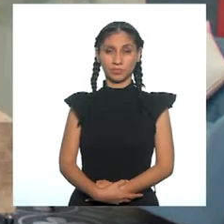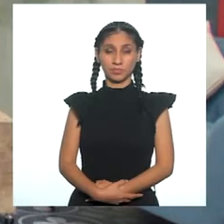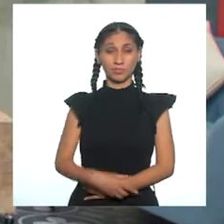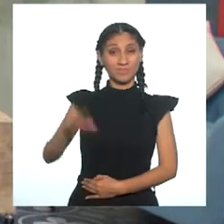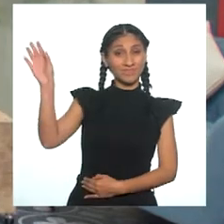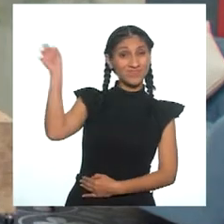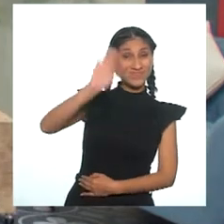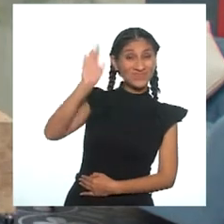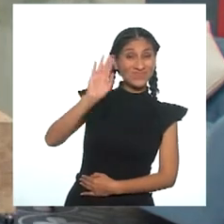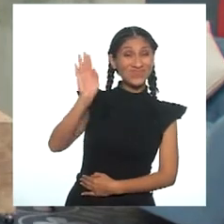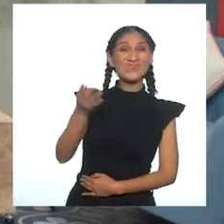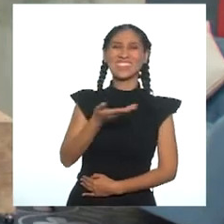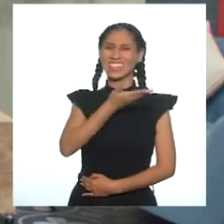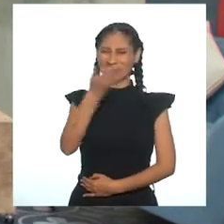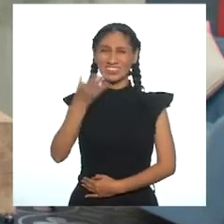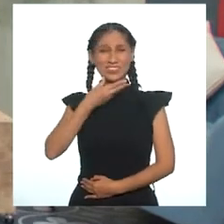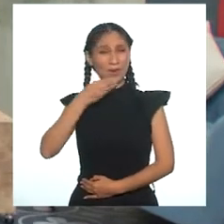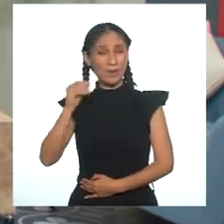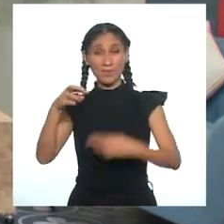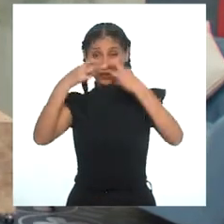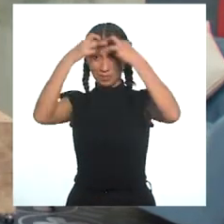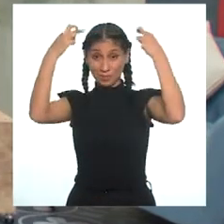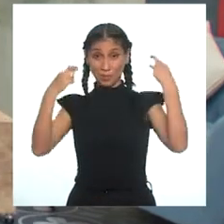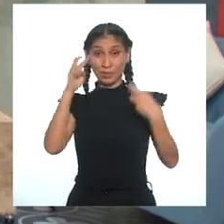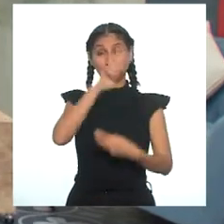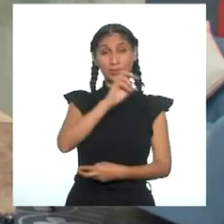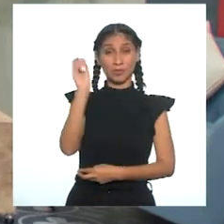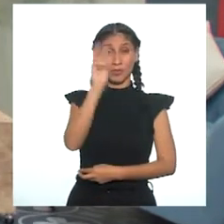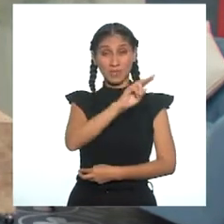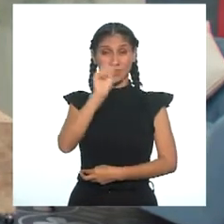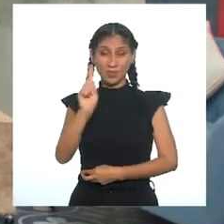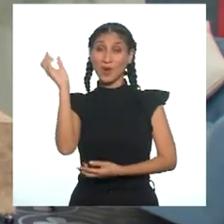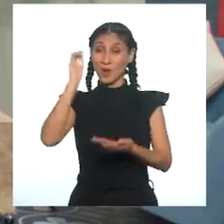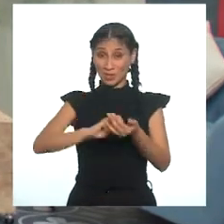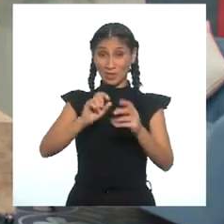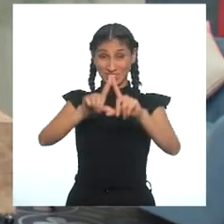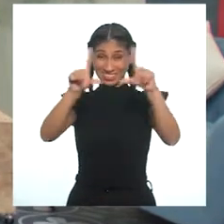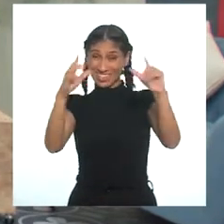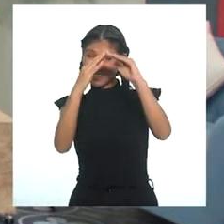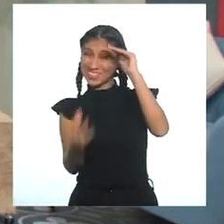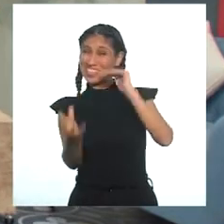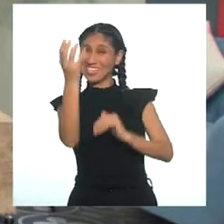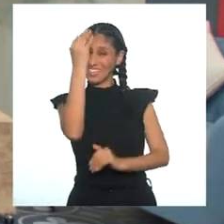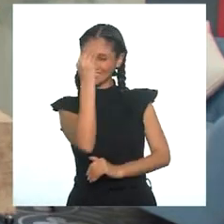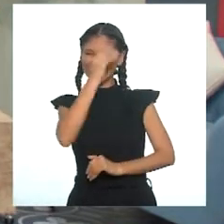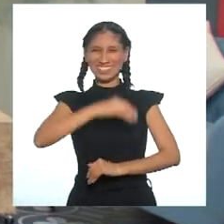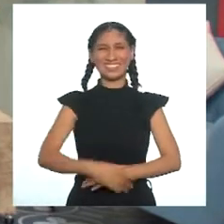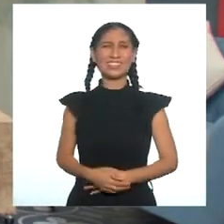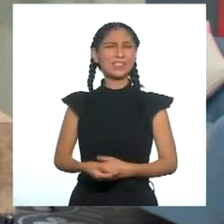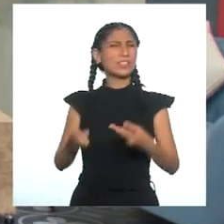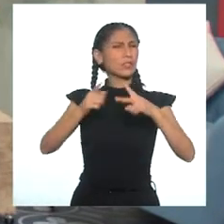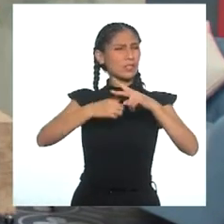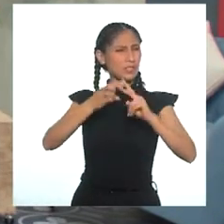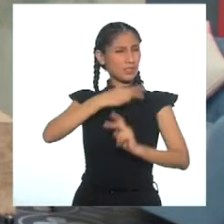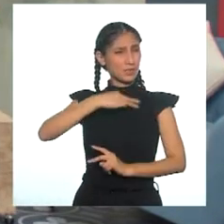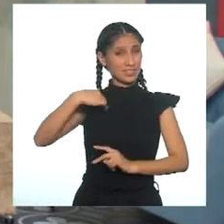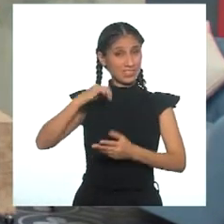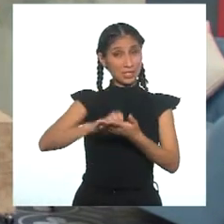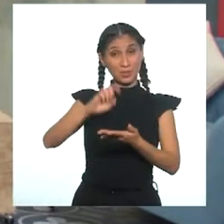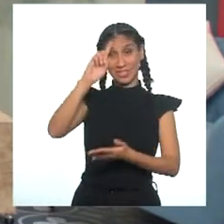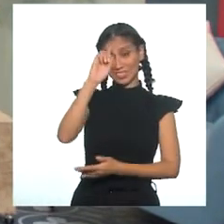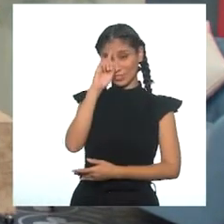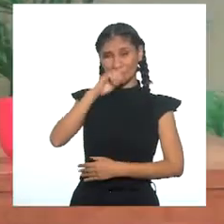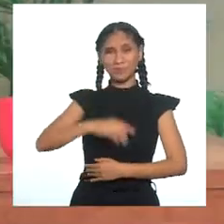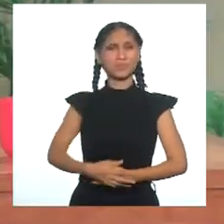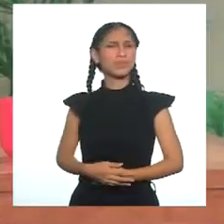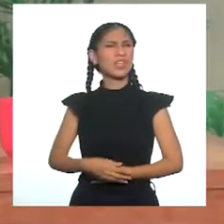Hola chicas y chicos de la promo 2021. Qué bueno encontrarnos nuevamente aquí en Aprendo en Casa, una iniciativa del Ministerio de